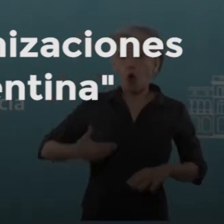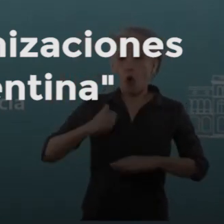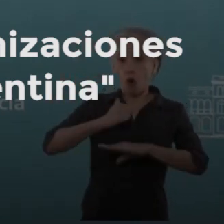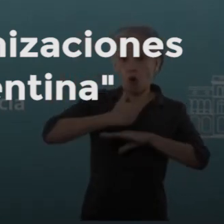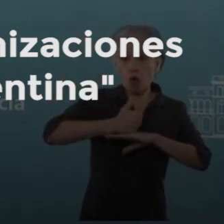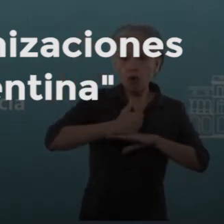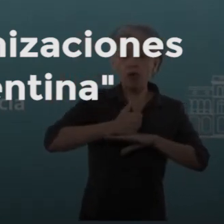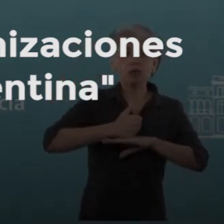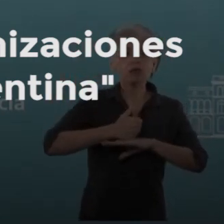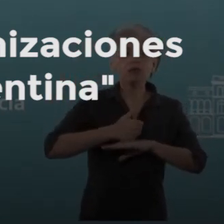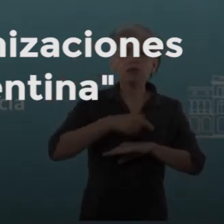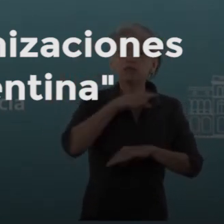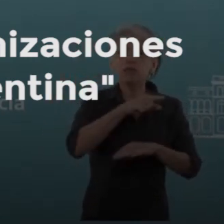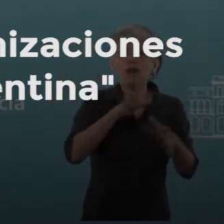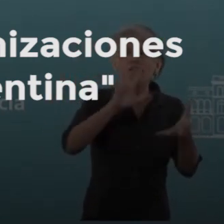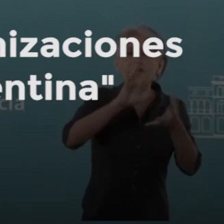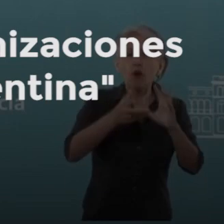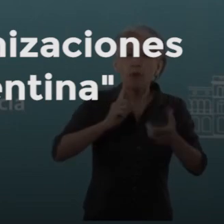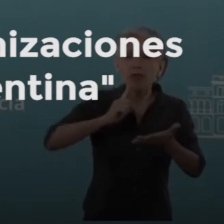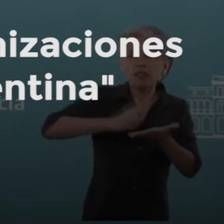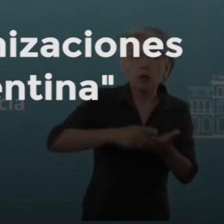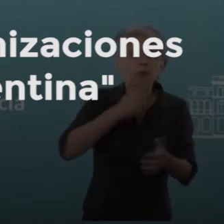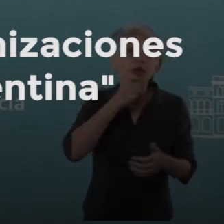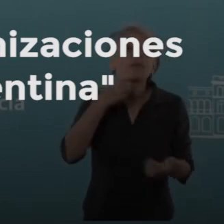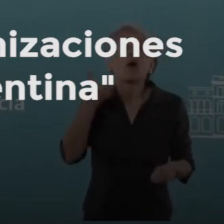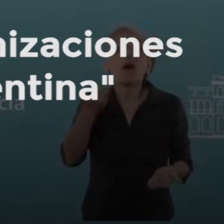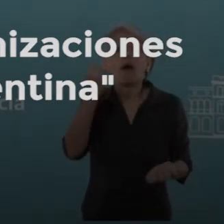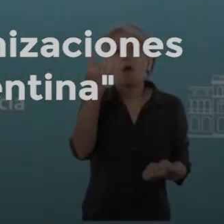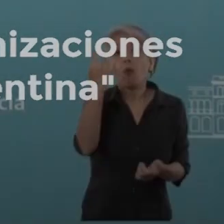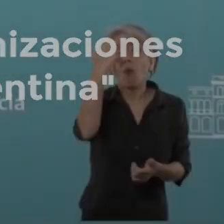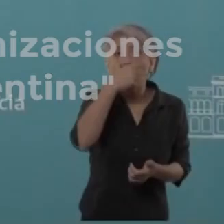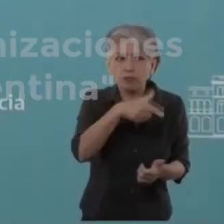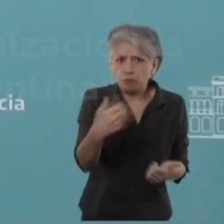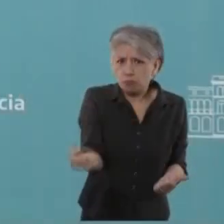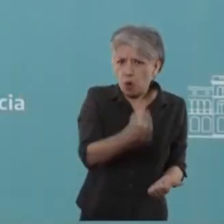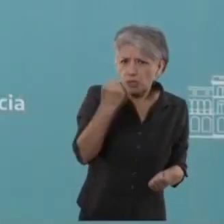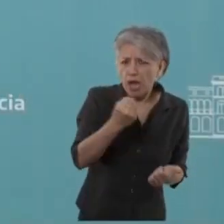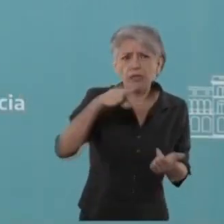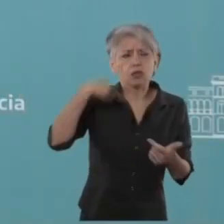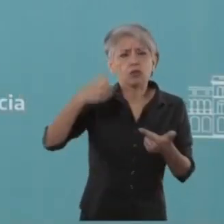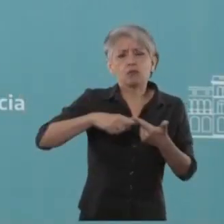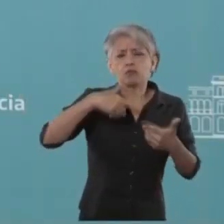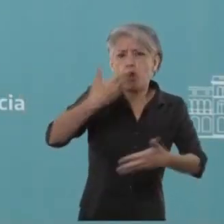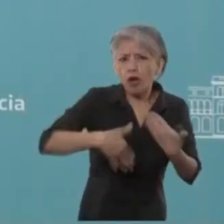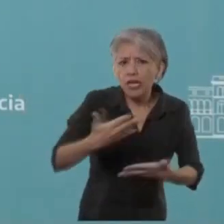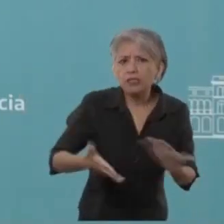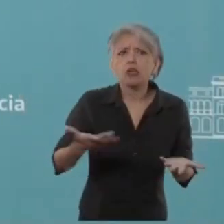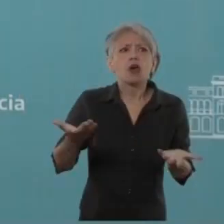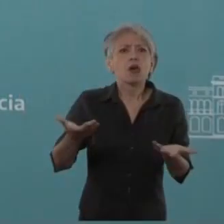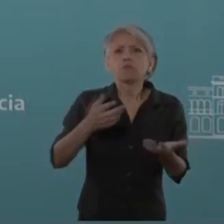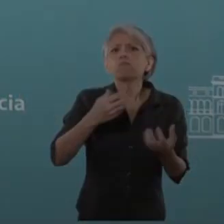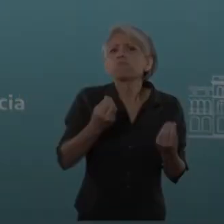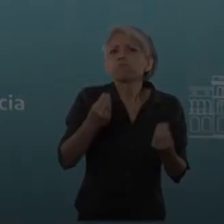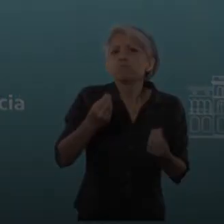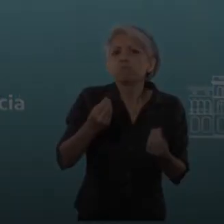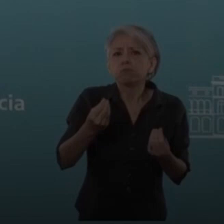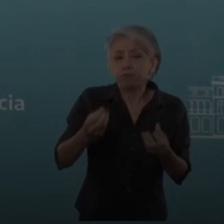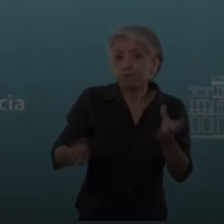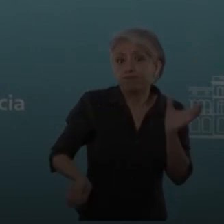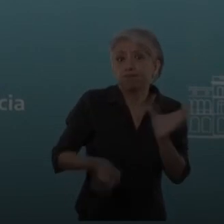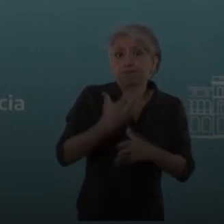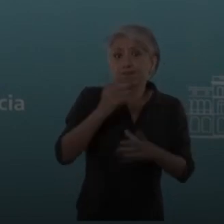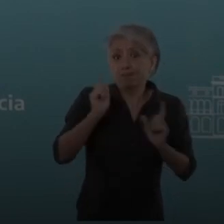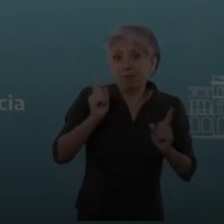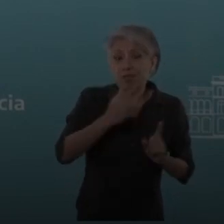las políticas sociales que se implementan, como la UH, que es una política importantísima, como Progresar, nacieron, se desarrollaron durante